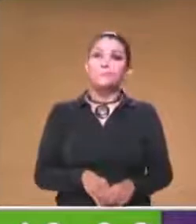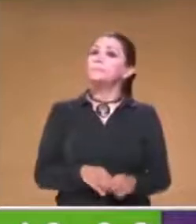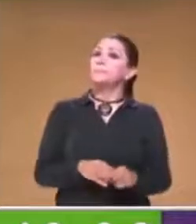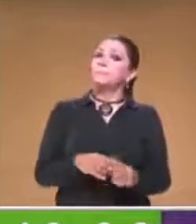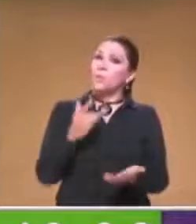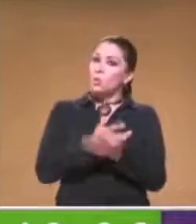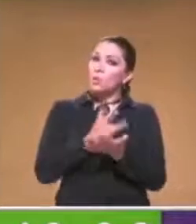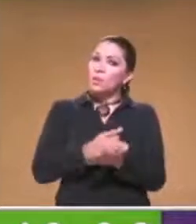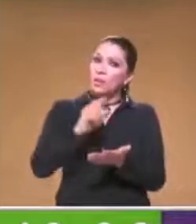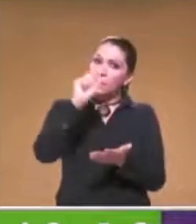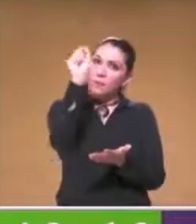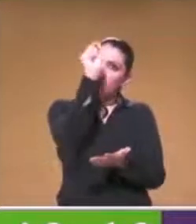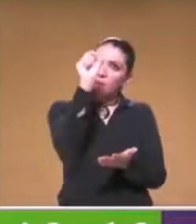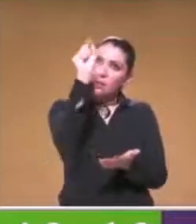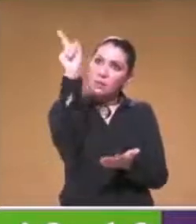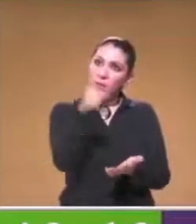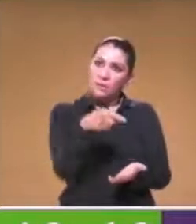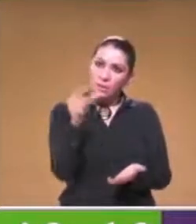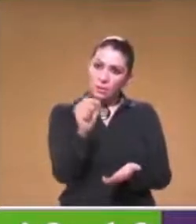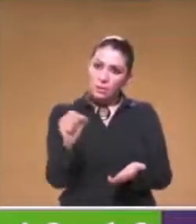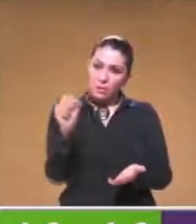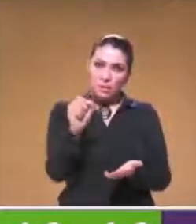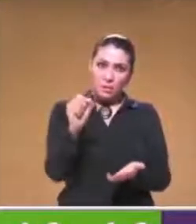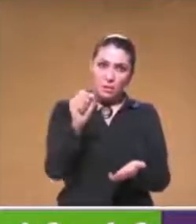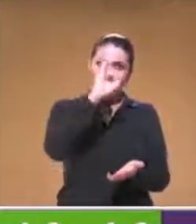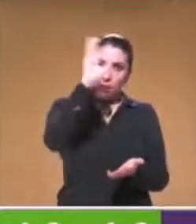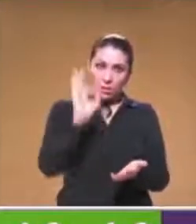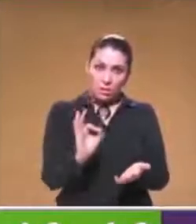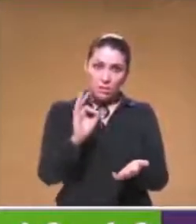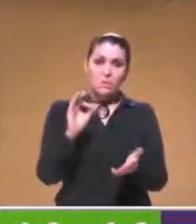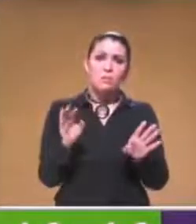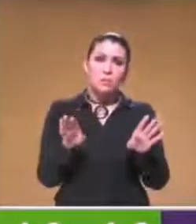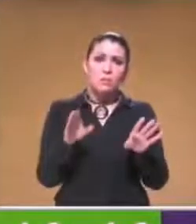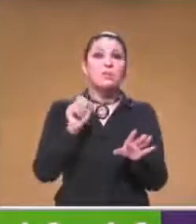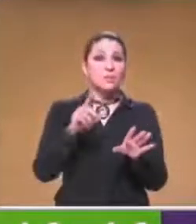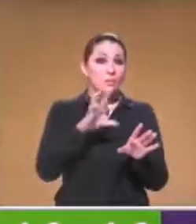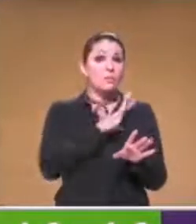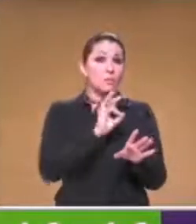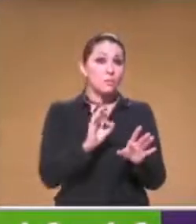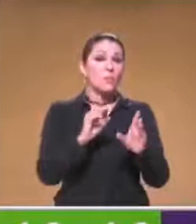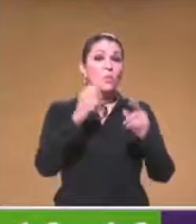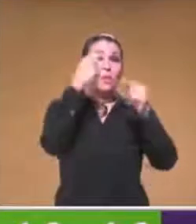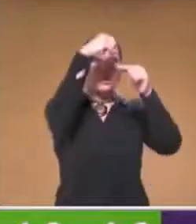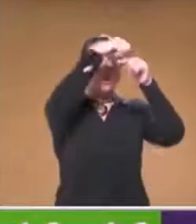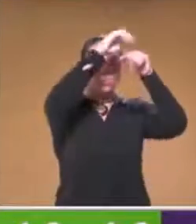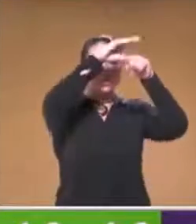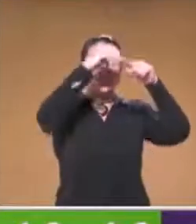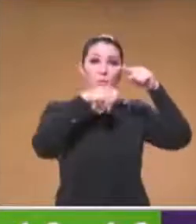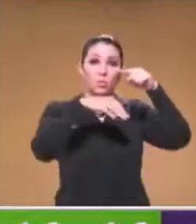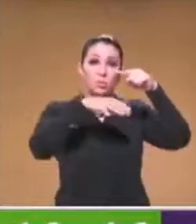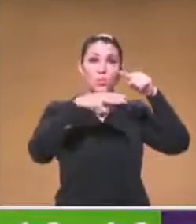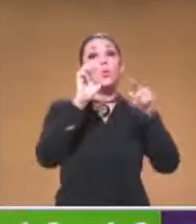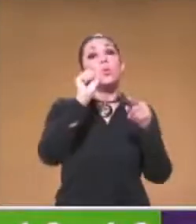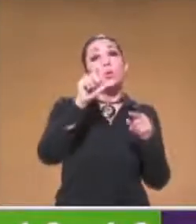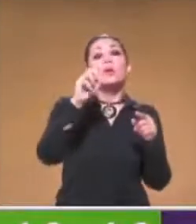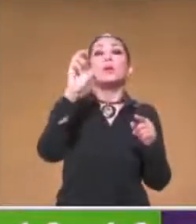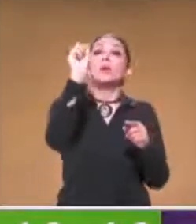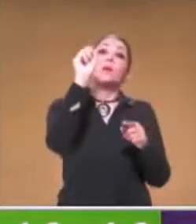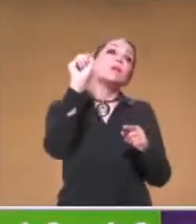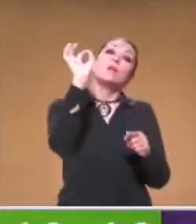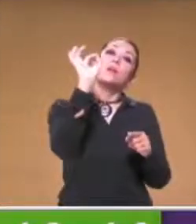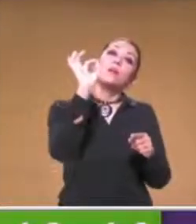ciento, también lo puedo escribir en forma de fracción común o de número decimal. Vamos a ver,